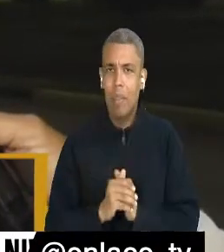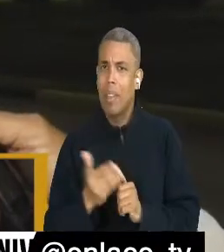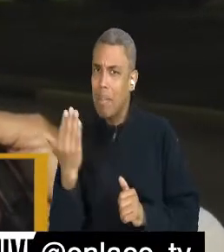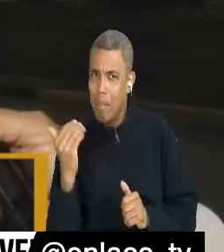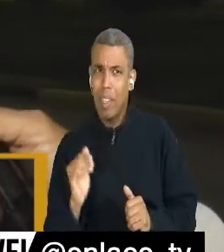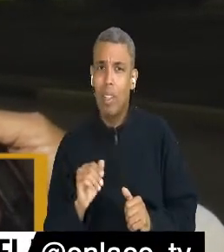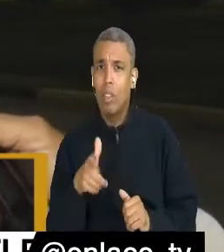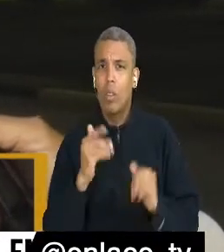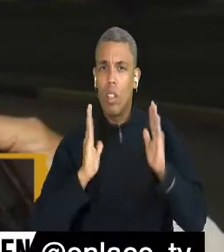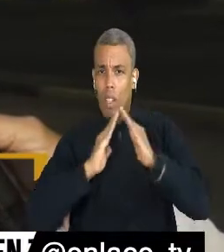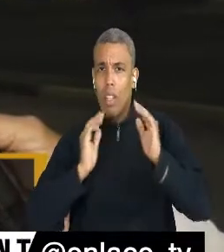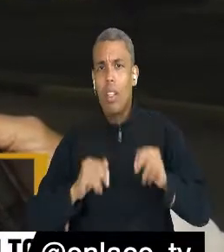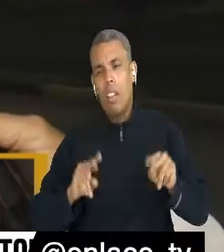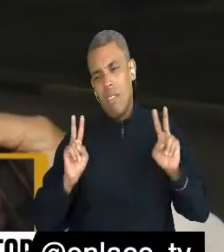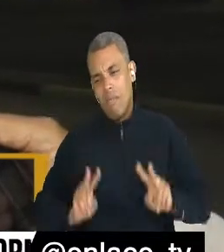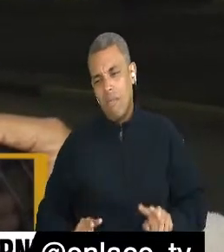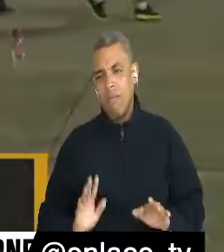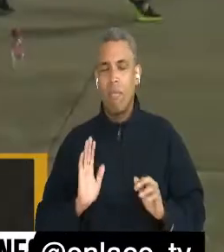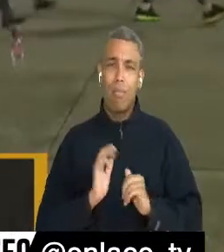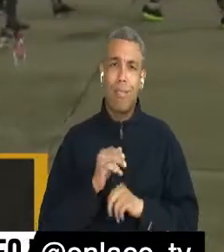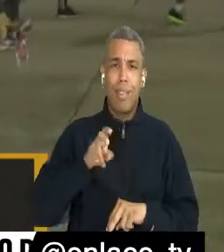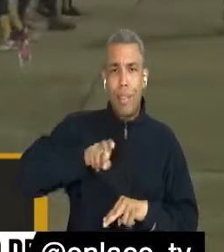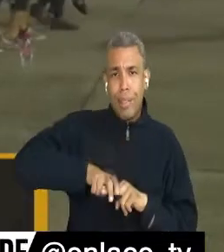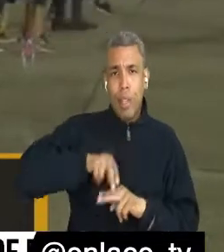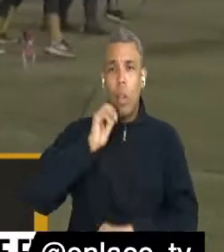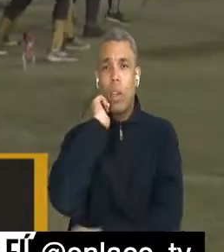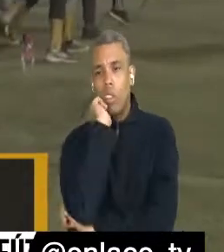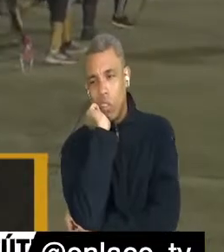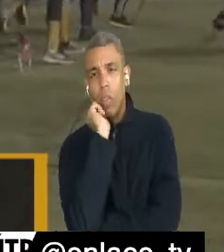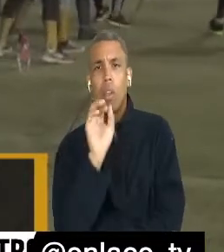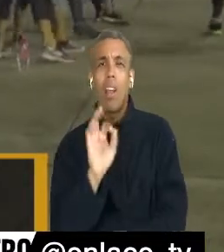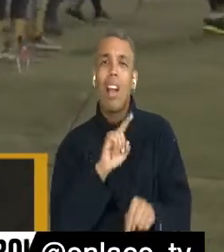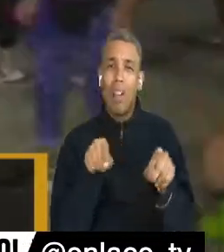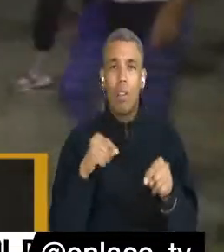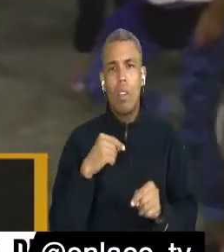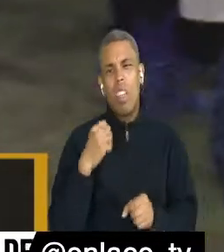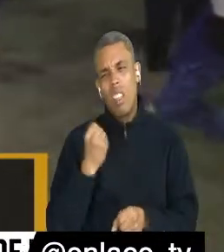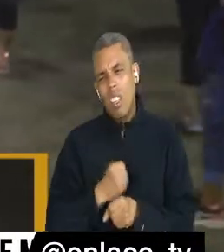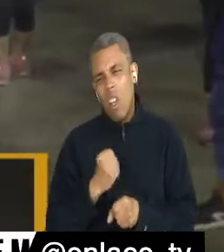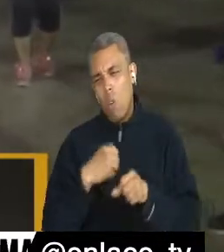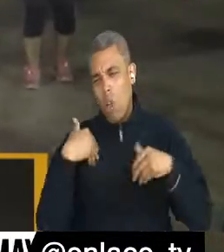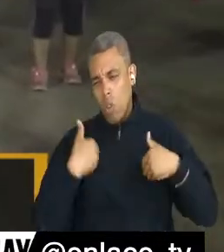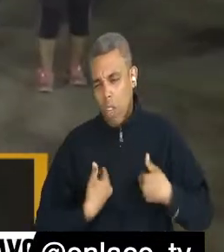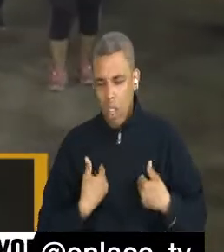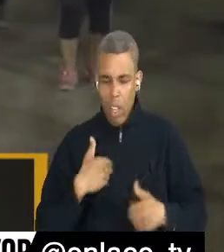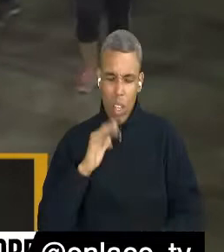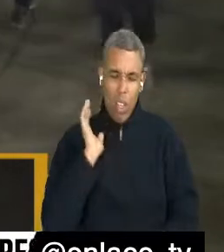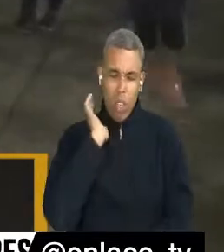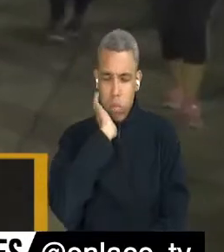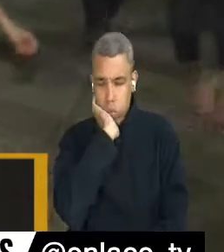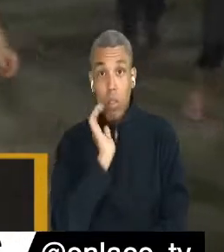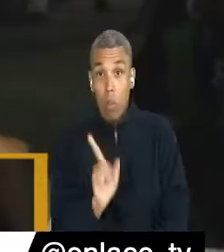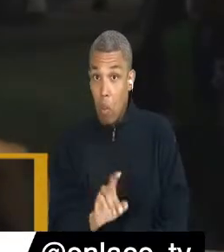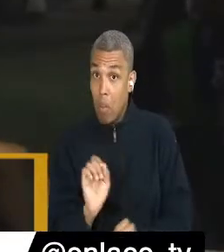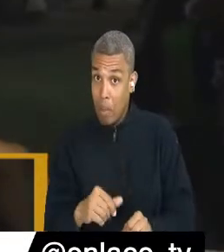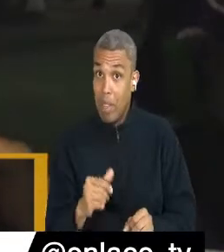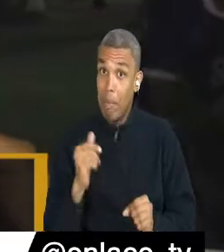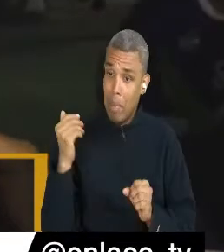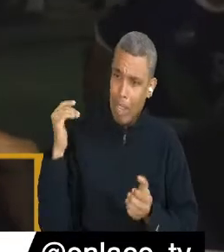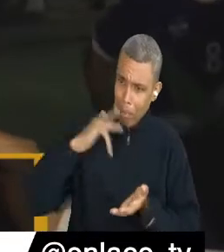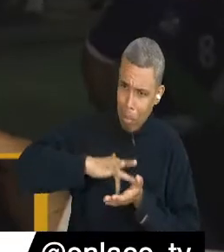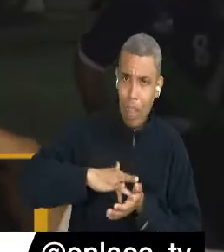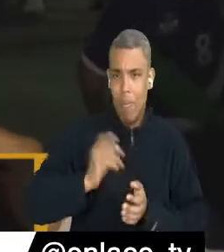se queden en sus casitas, ya sentaditos. Muchas veces dicen que es que llegan cansados del trabajo, pero es que el descanso no es sentarse, es cambiar de actividad. Gente de